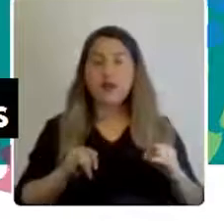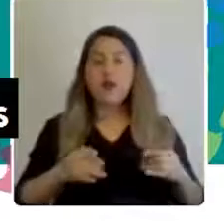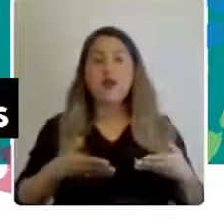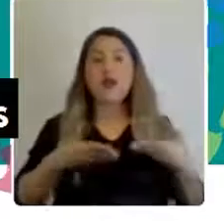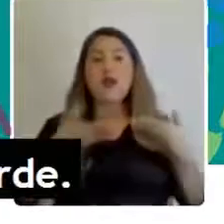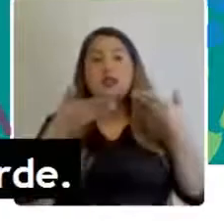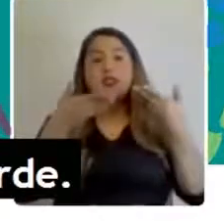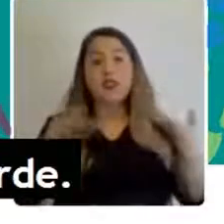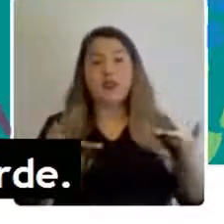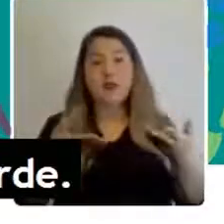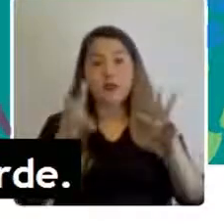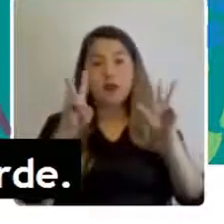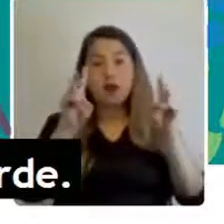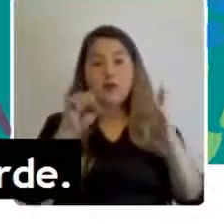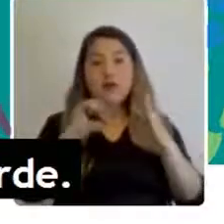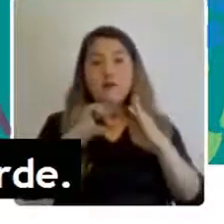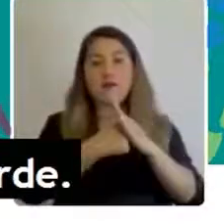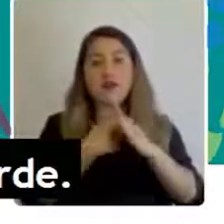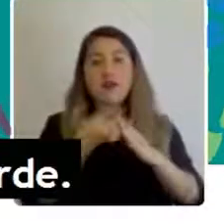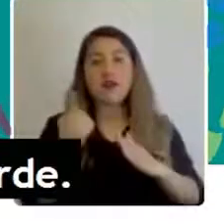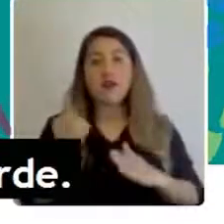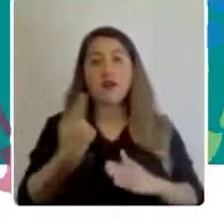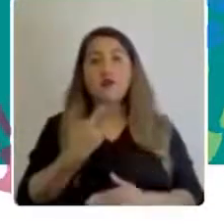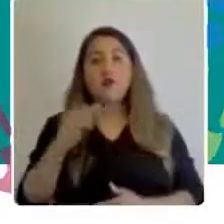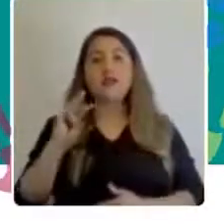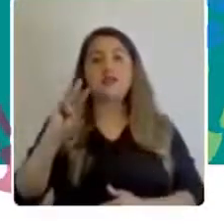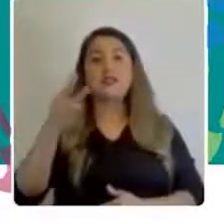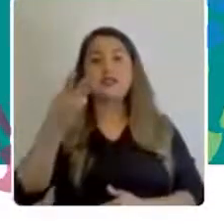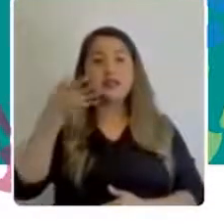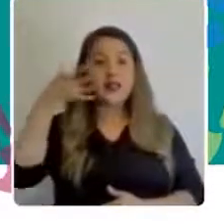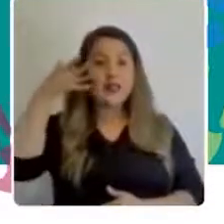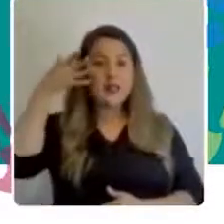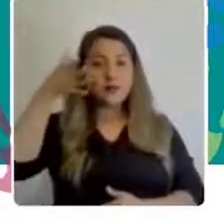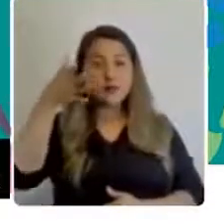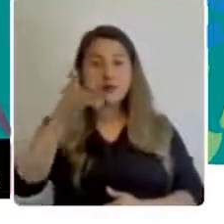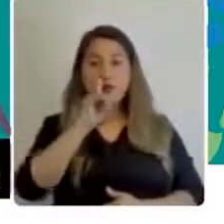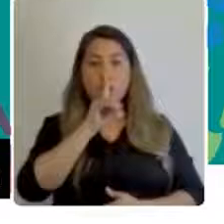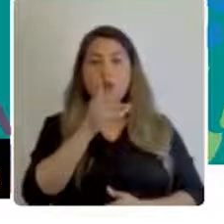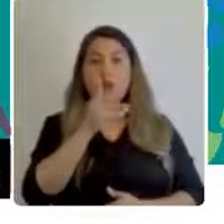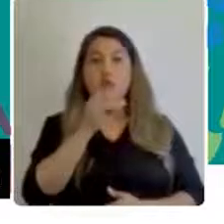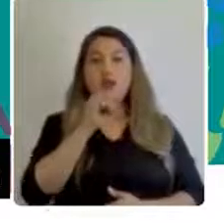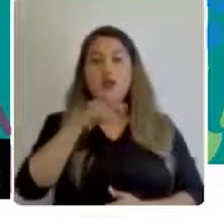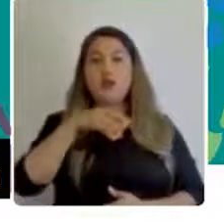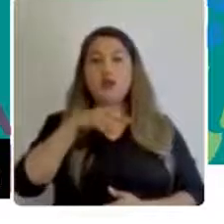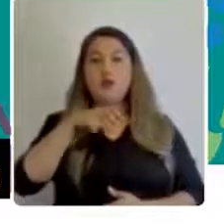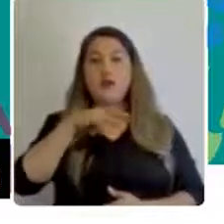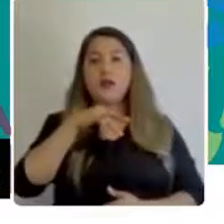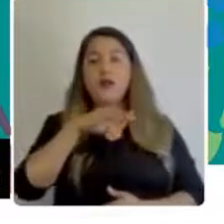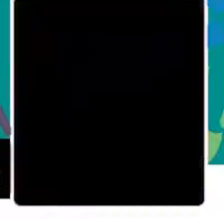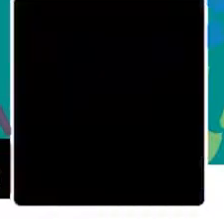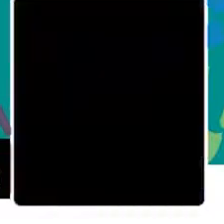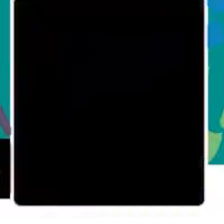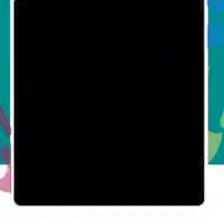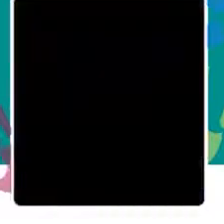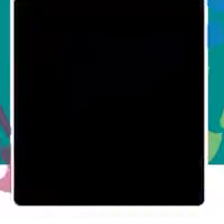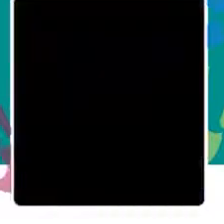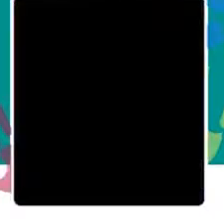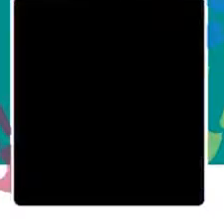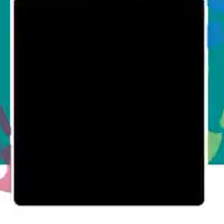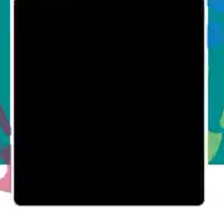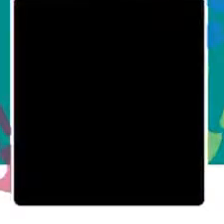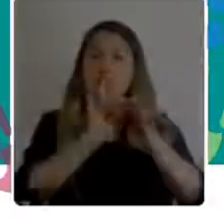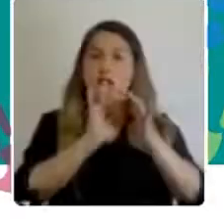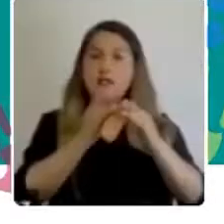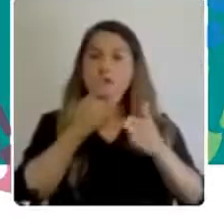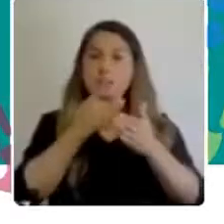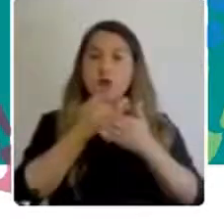palabra final a nuestra tercera expositora de esta tarde, la doctora Domenica Tarullo, a quien queremos agradecer muy especialmente porque en Italia son casi